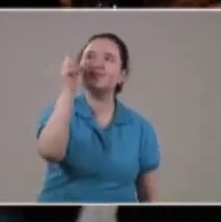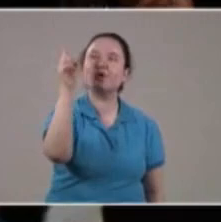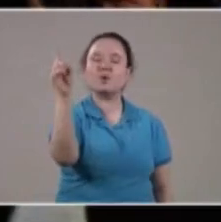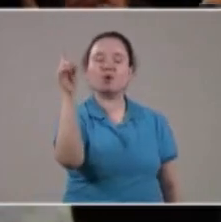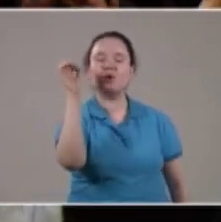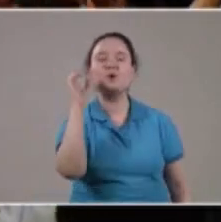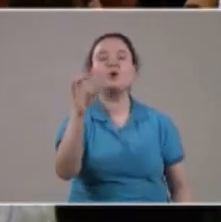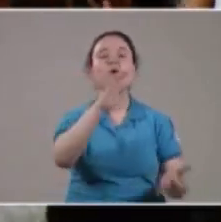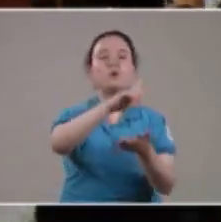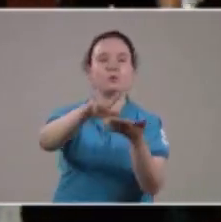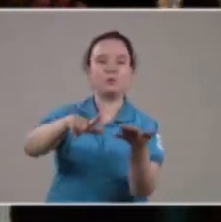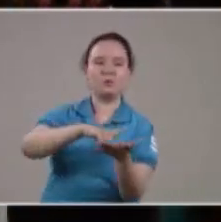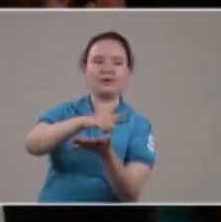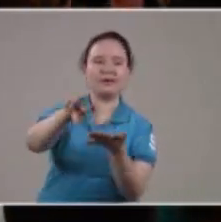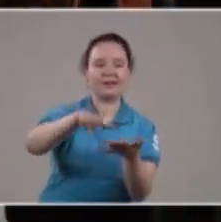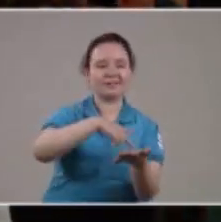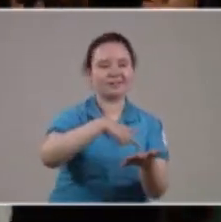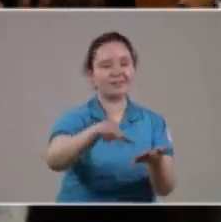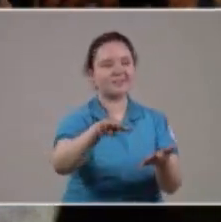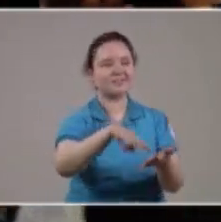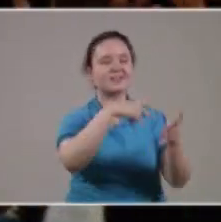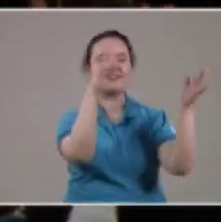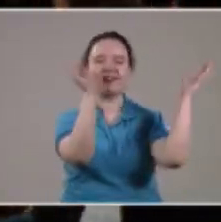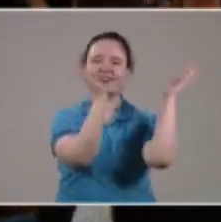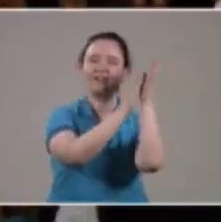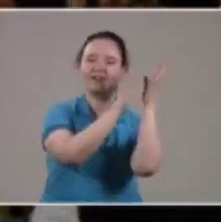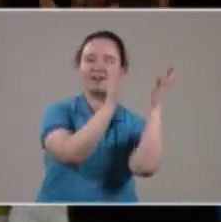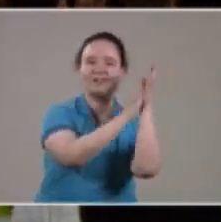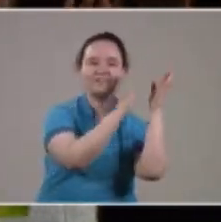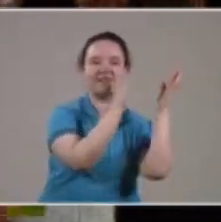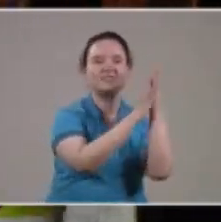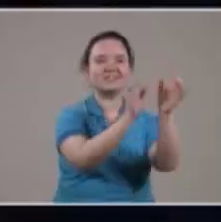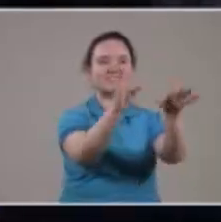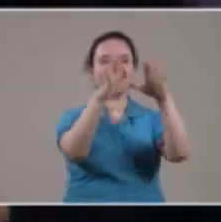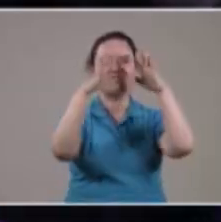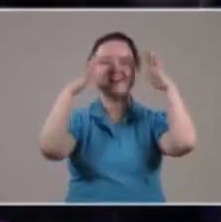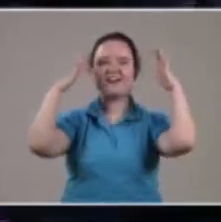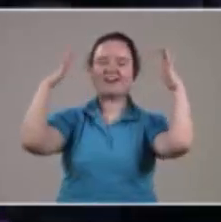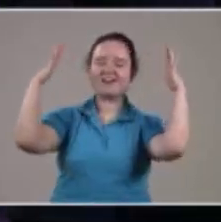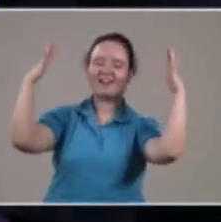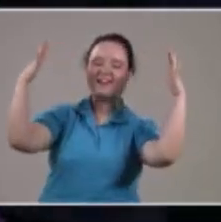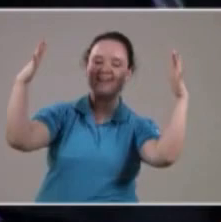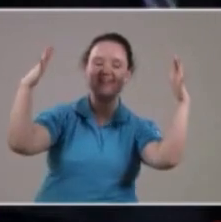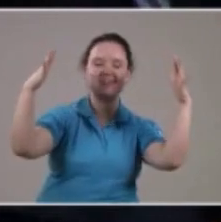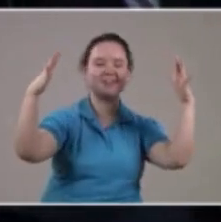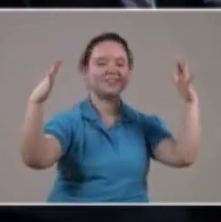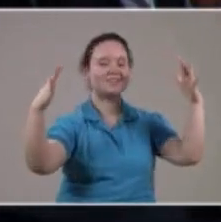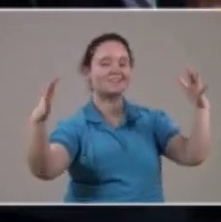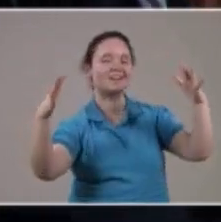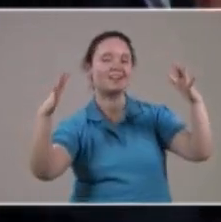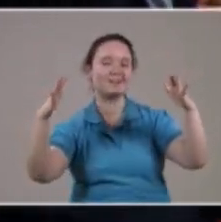al Señor. Un lugar de danza y alabanza.